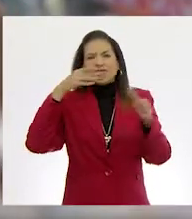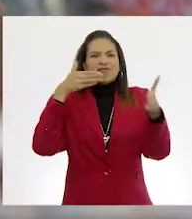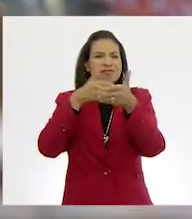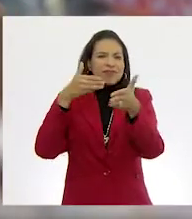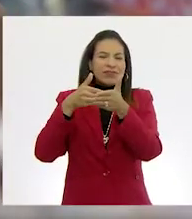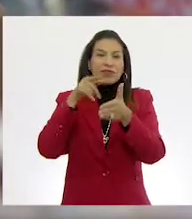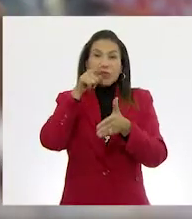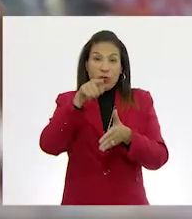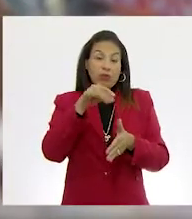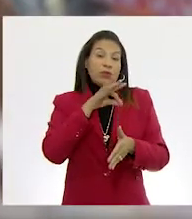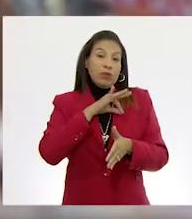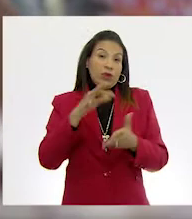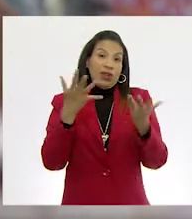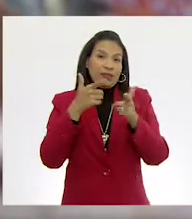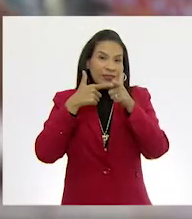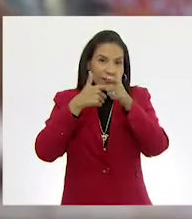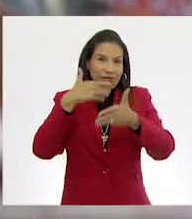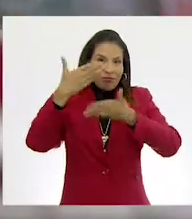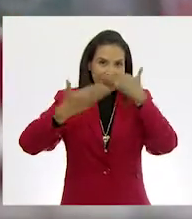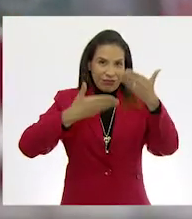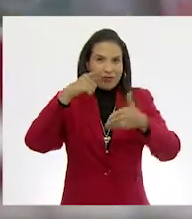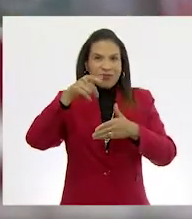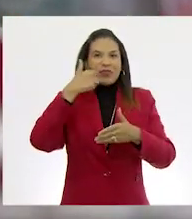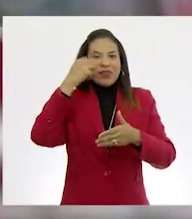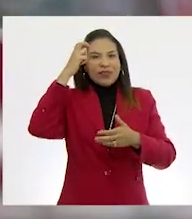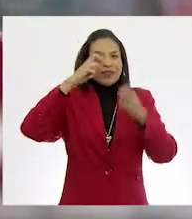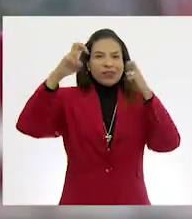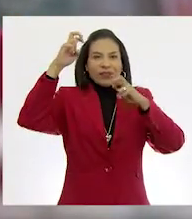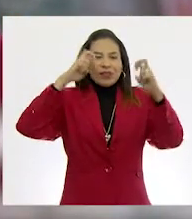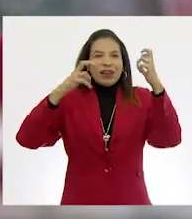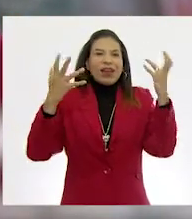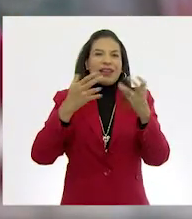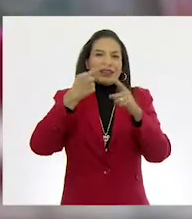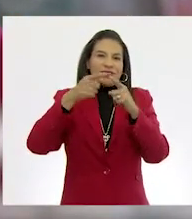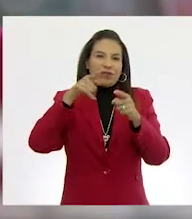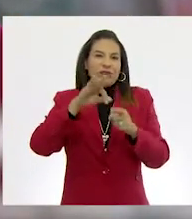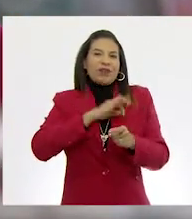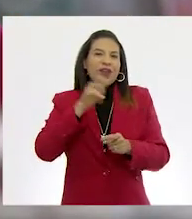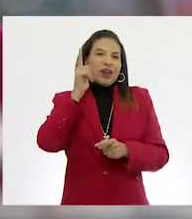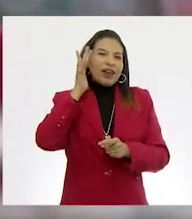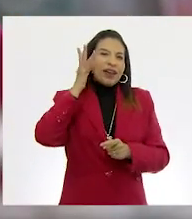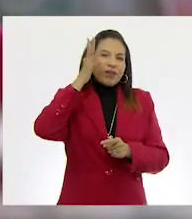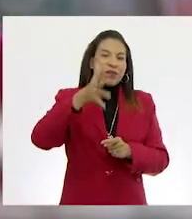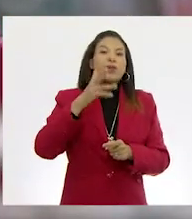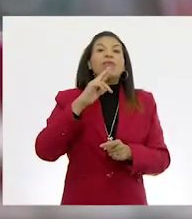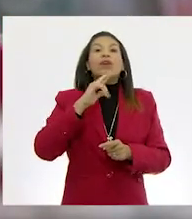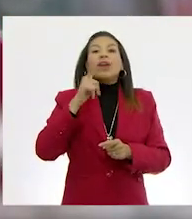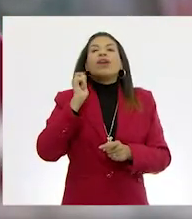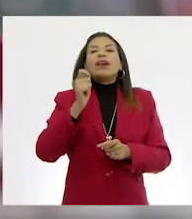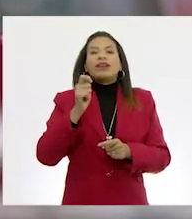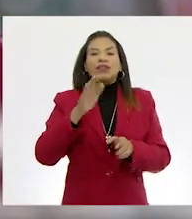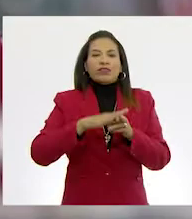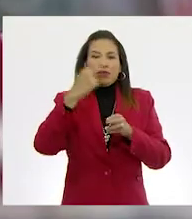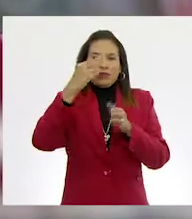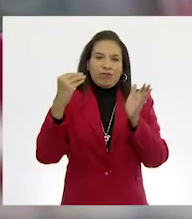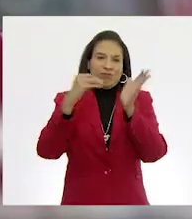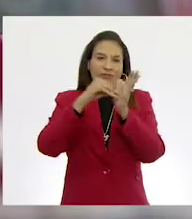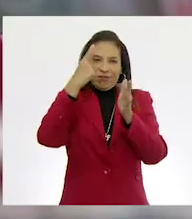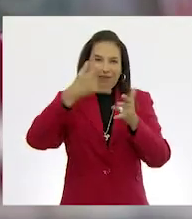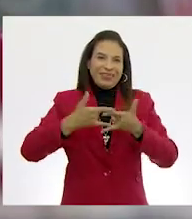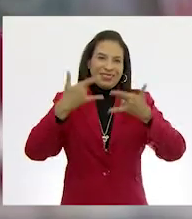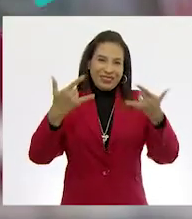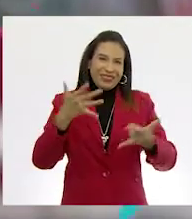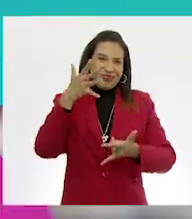está en ti seguir tus sueños y crear esperanzas y sobre todo dejar tu nombre marcado en la